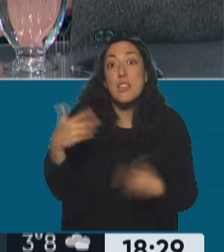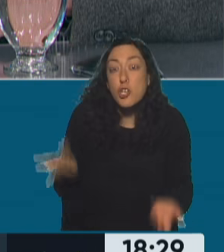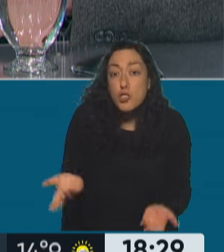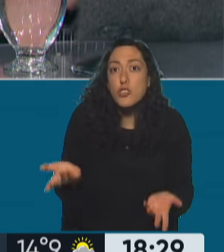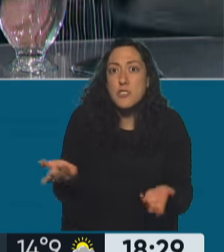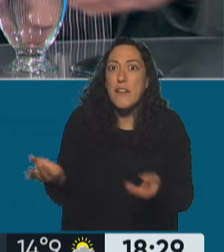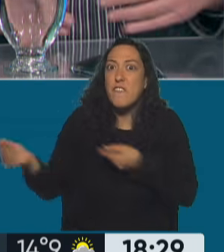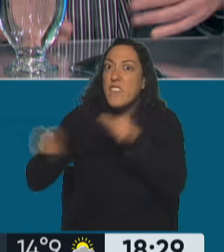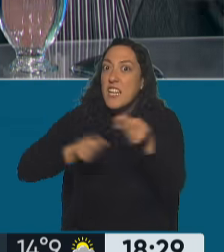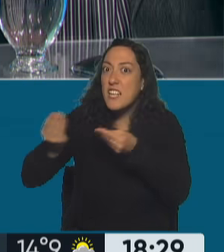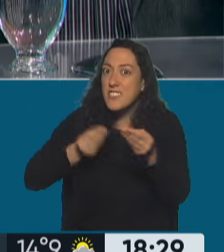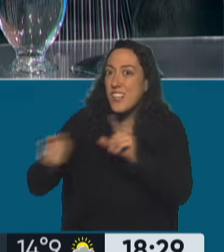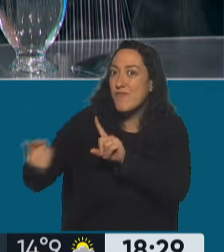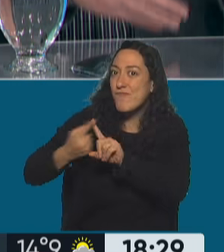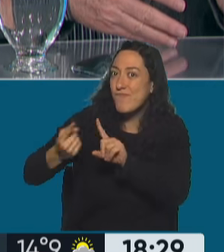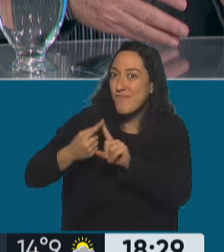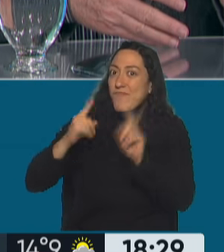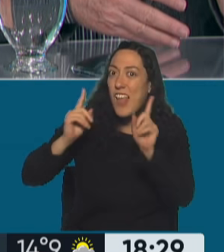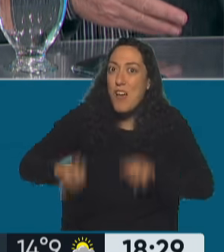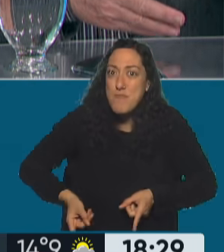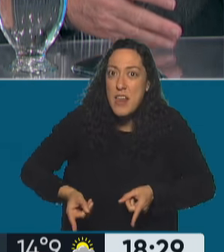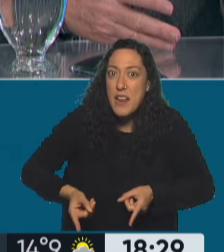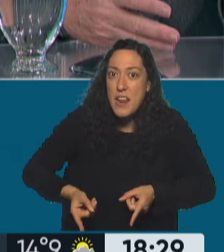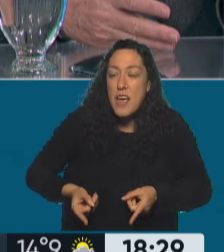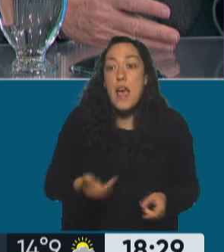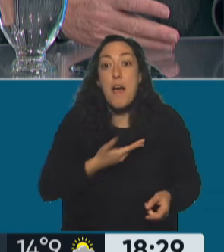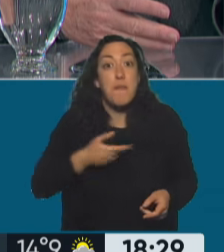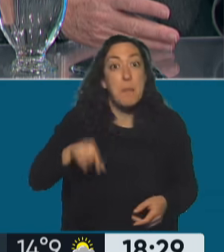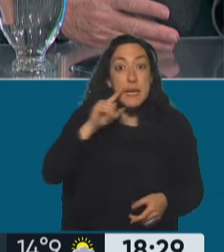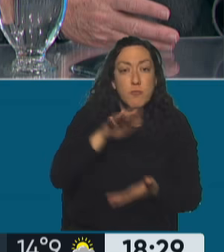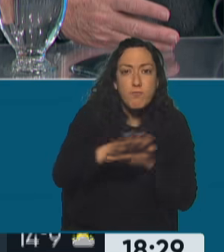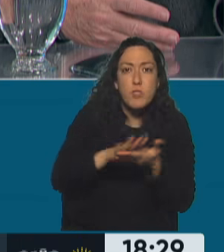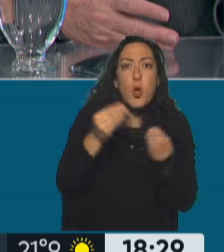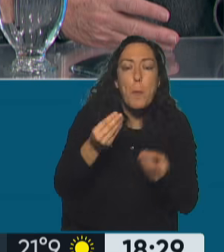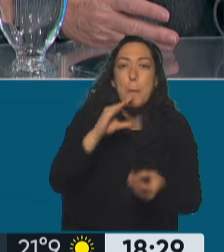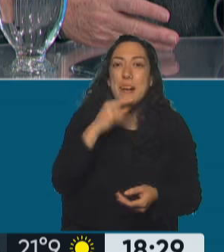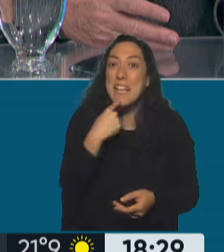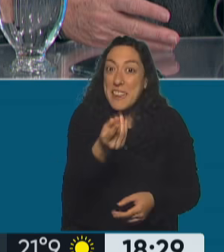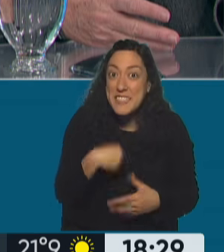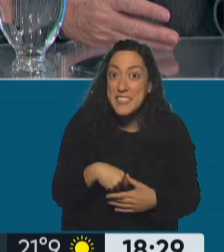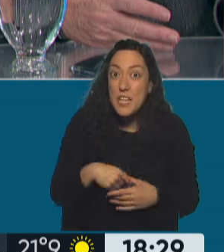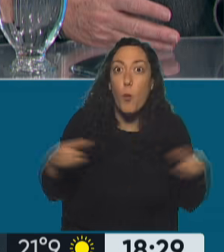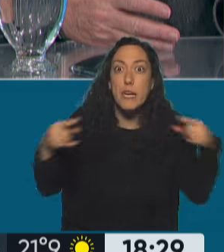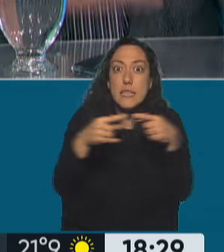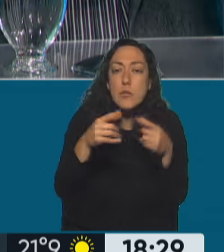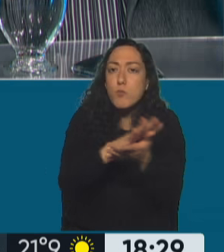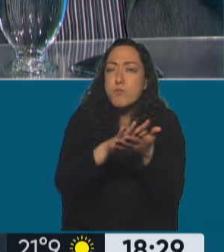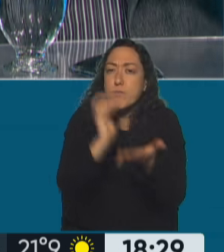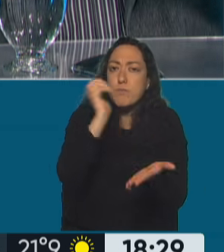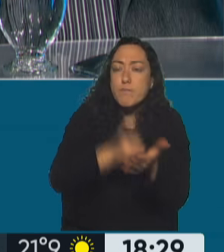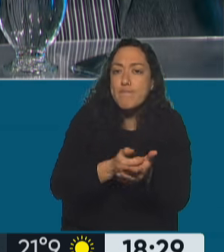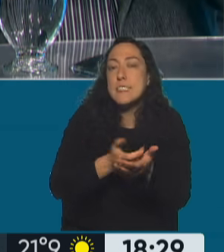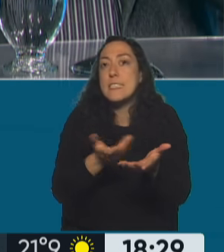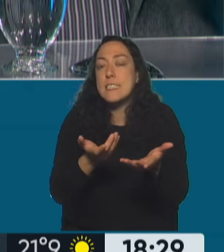perspectiva financiera. Para salir del fondo, bueno, el ministro Massa dijo que el objetivo de la Argentina es salir del fondo. Sí. Pero no es